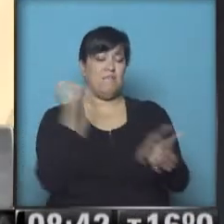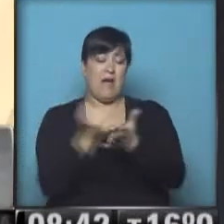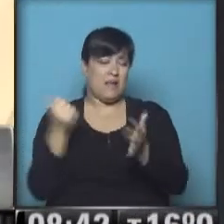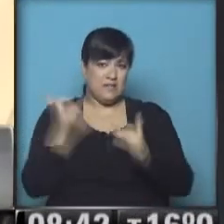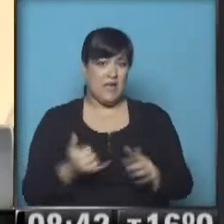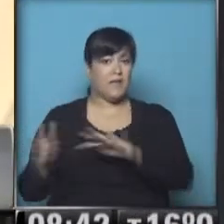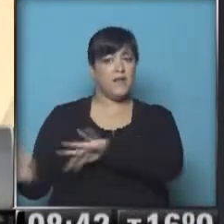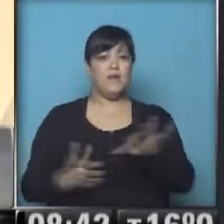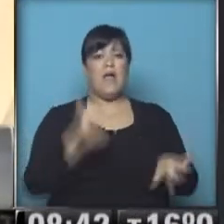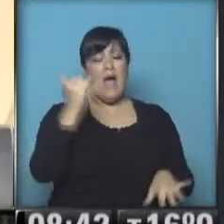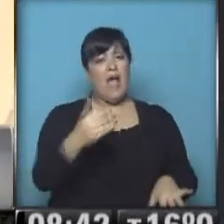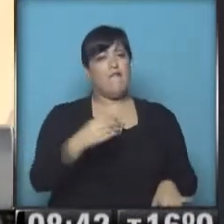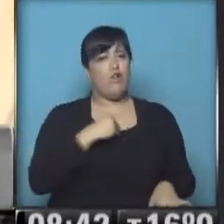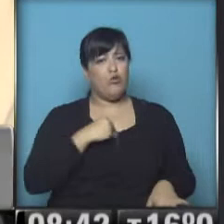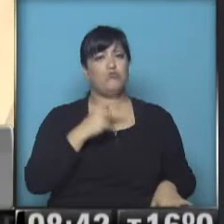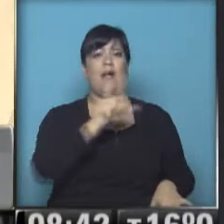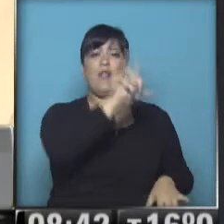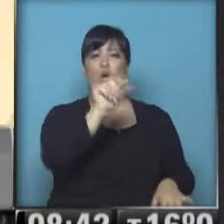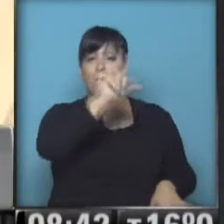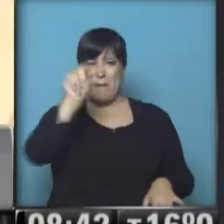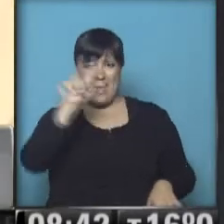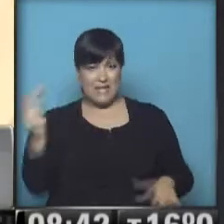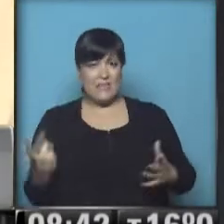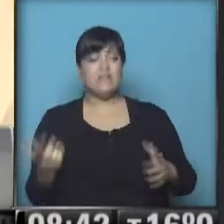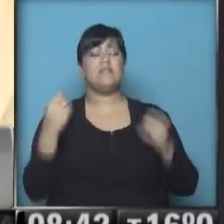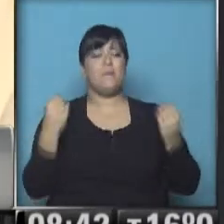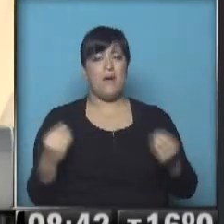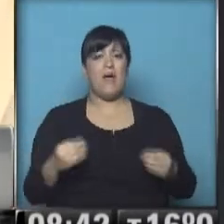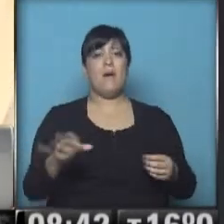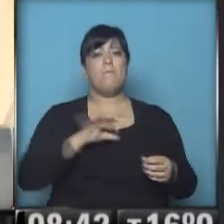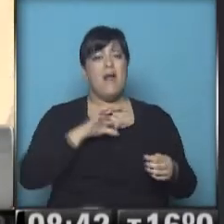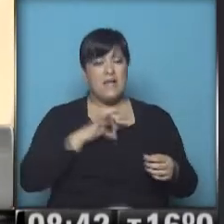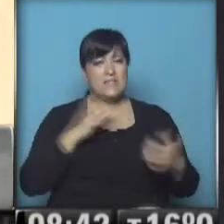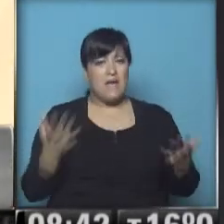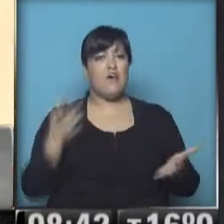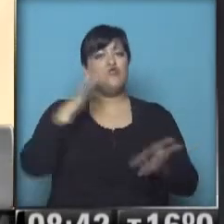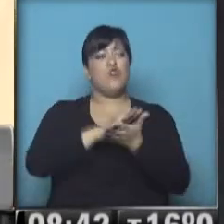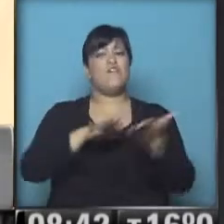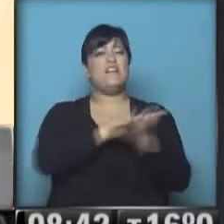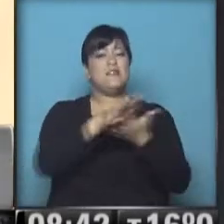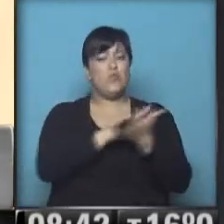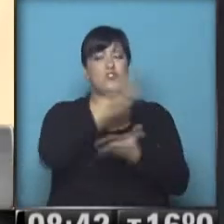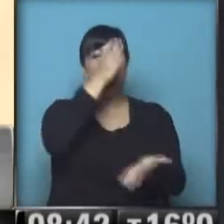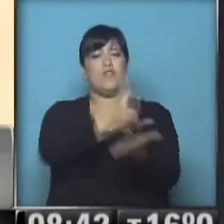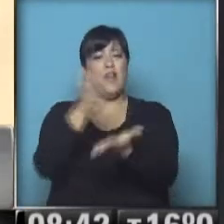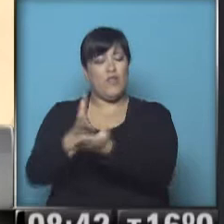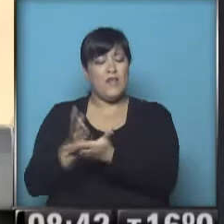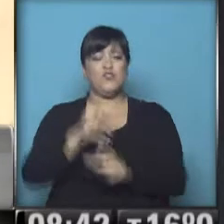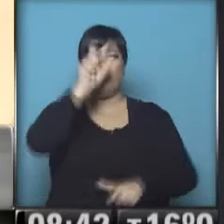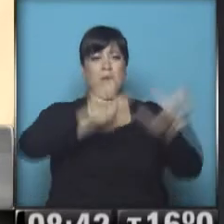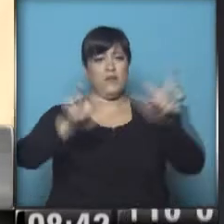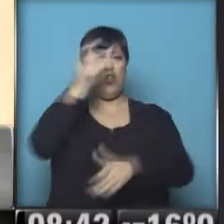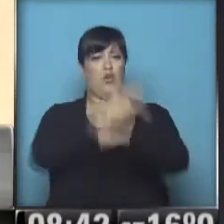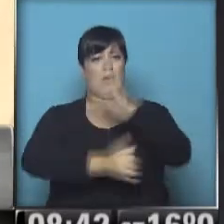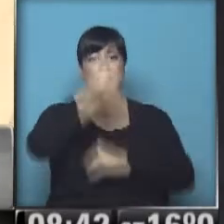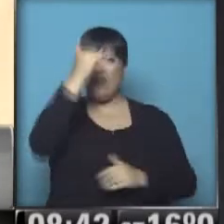existe voluntad en nuestros países por registrar la situación de los derechos de las personas con discapacidad